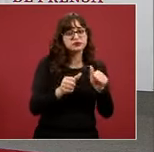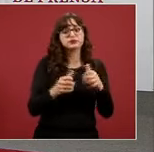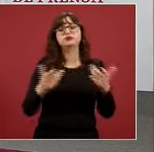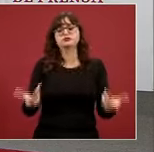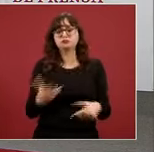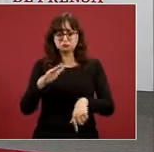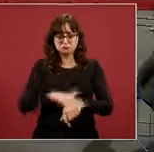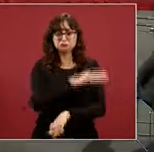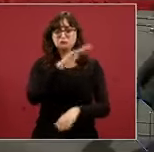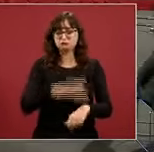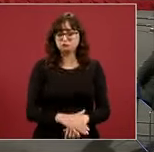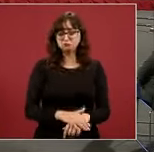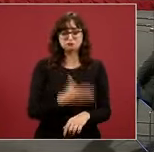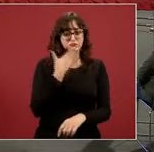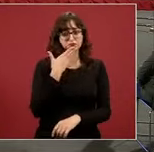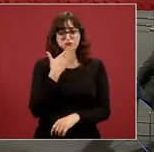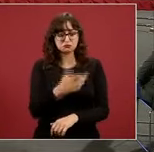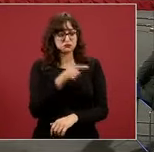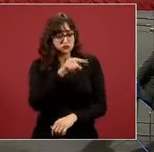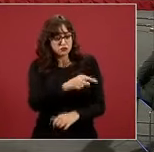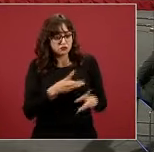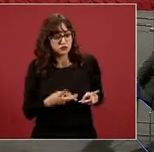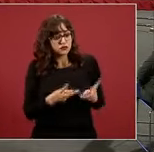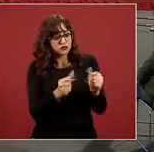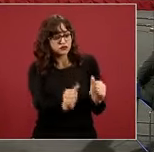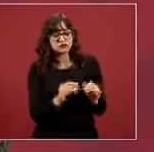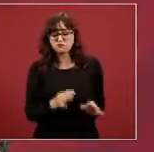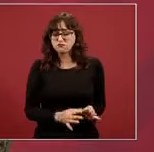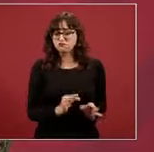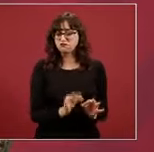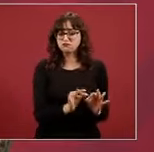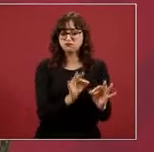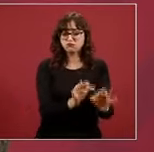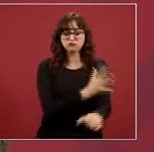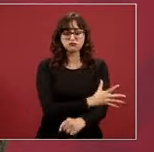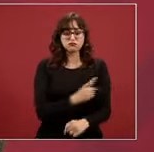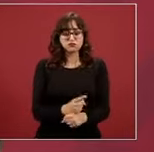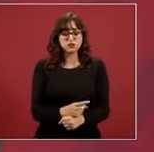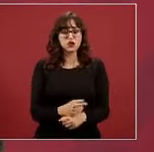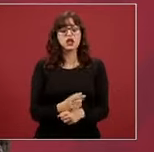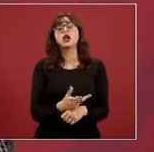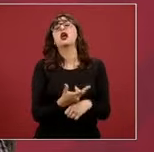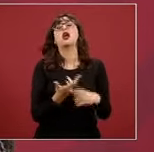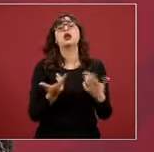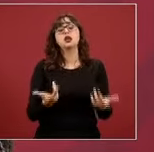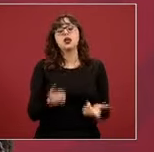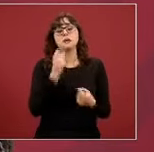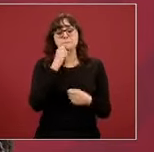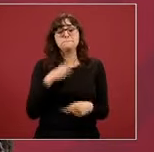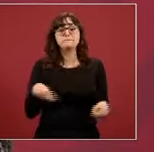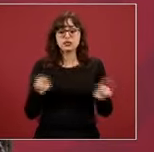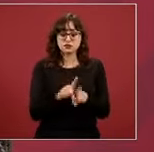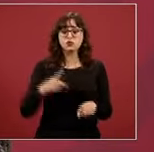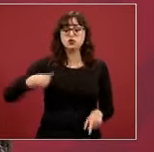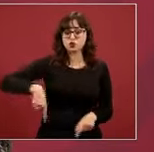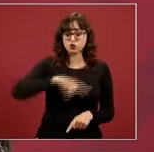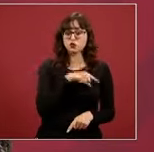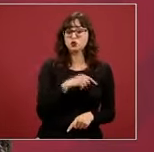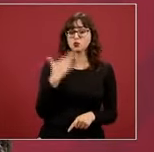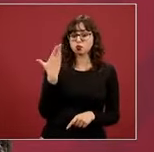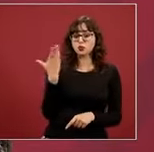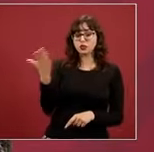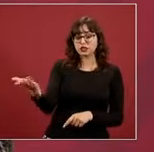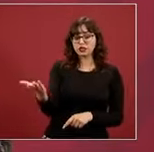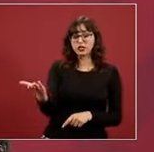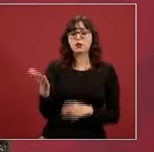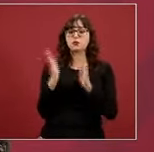opinión favorable del uso de los recursos y de sus finanzas y le hemos solicitado a